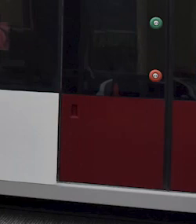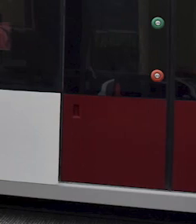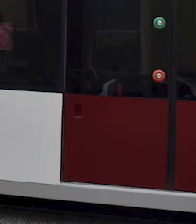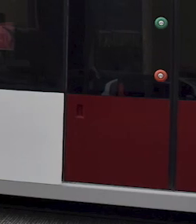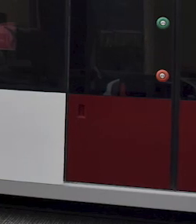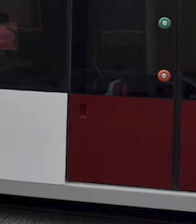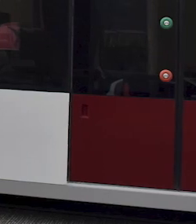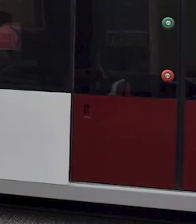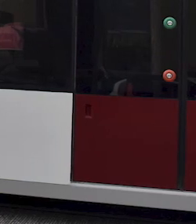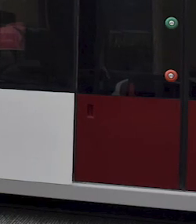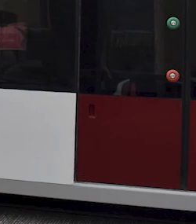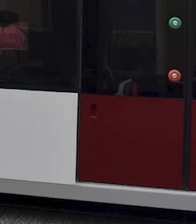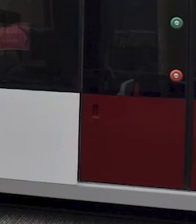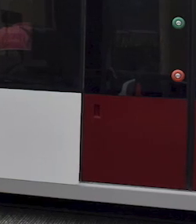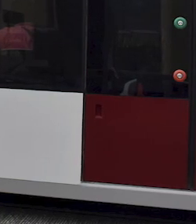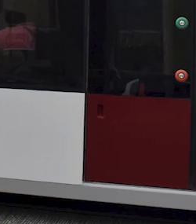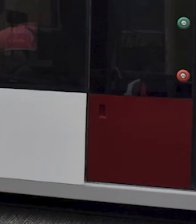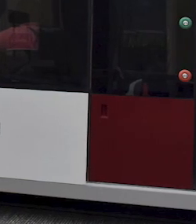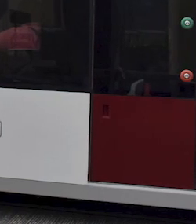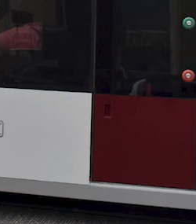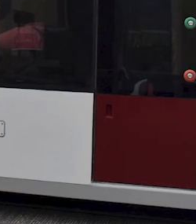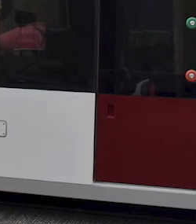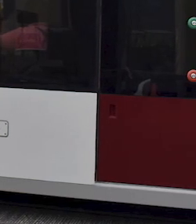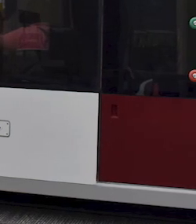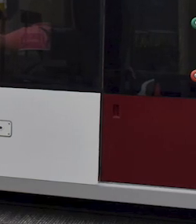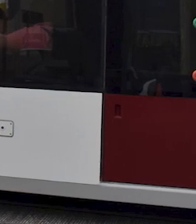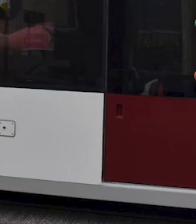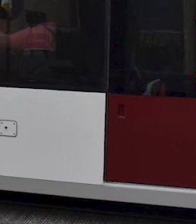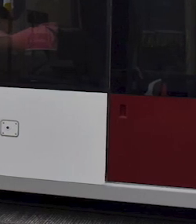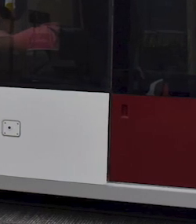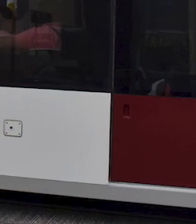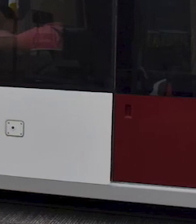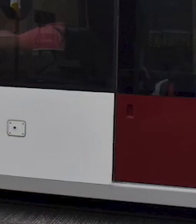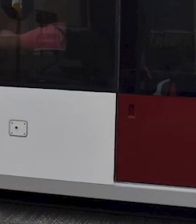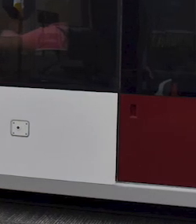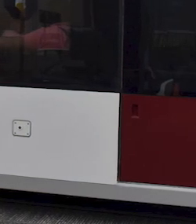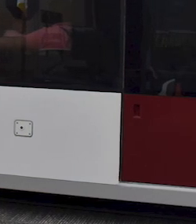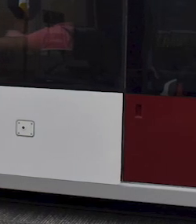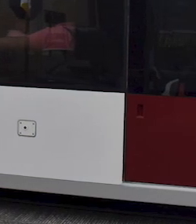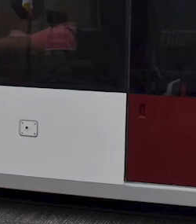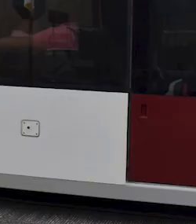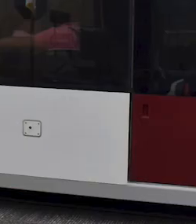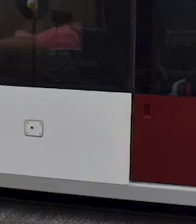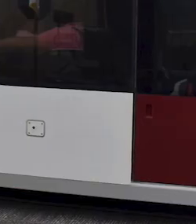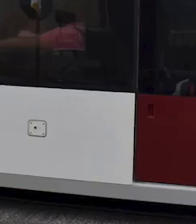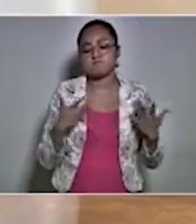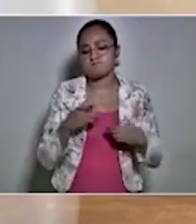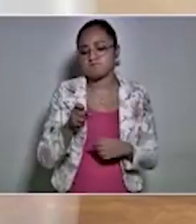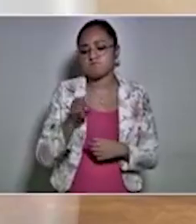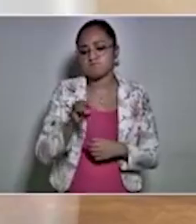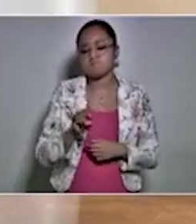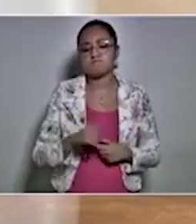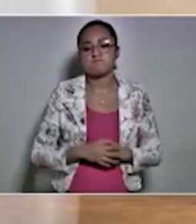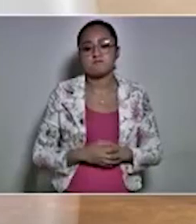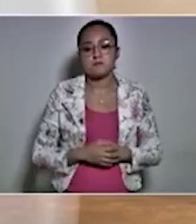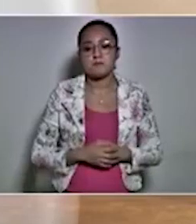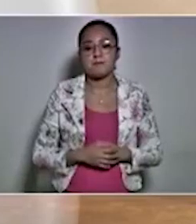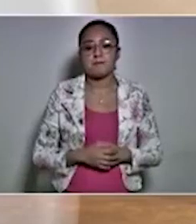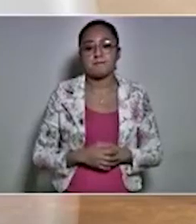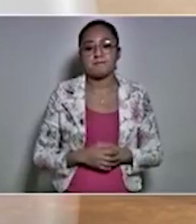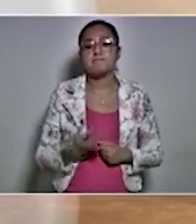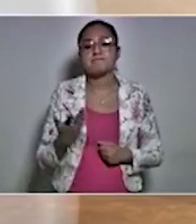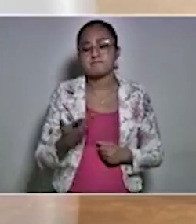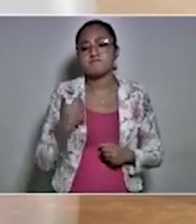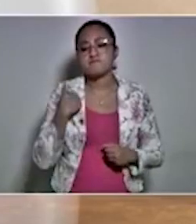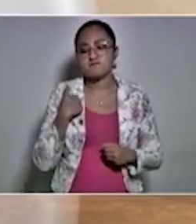la operadora de ferrocarriles Mercurio, Serranía Soto era responsable técnico al momento en que se le adjudicó el tren. El miércoles 5 de mayo,